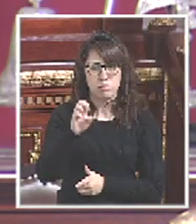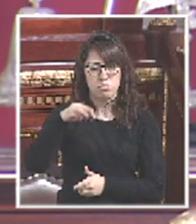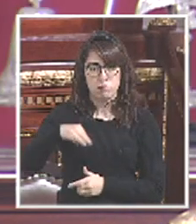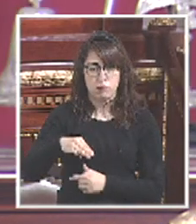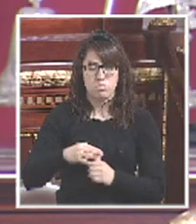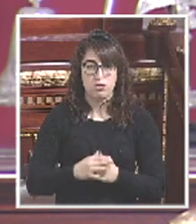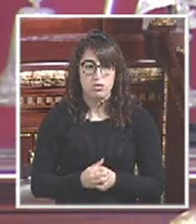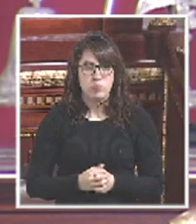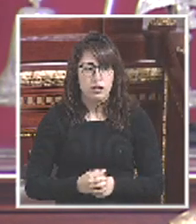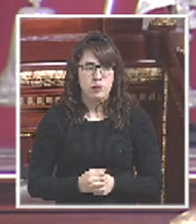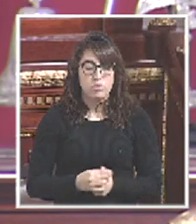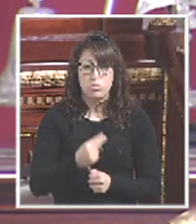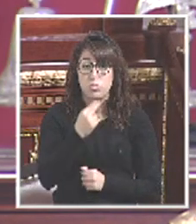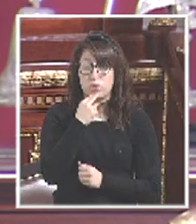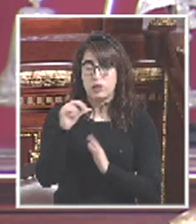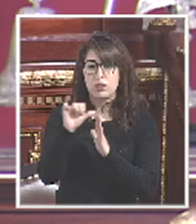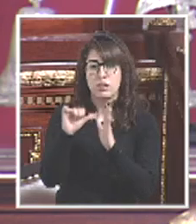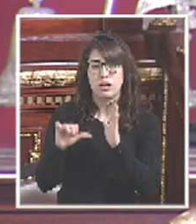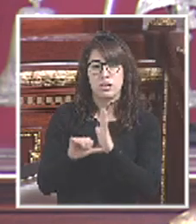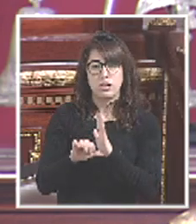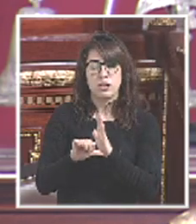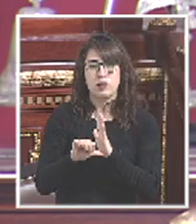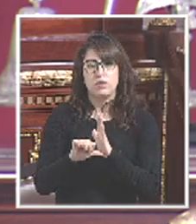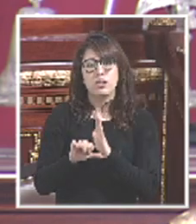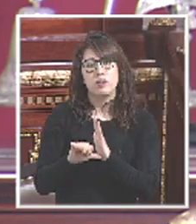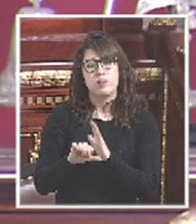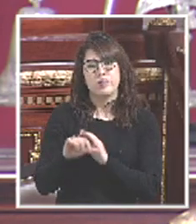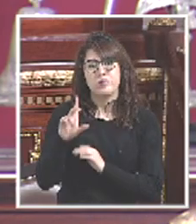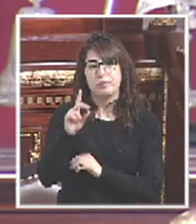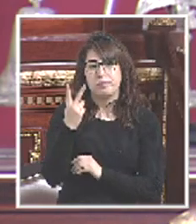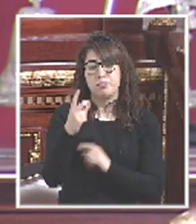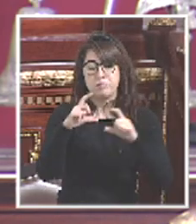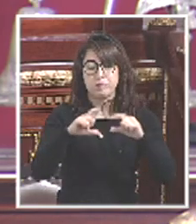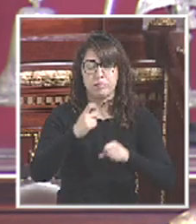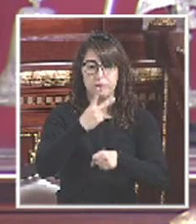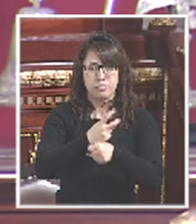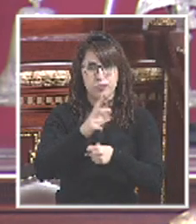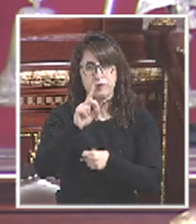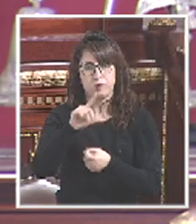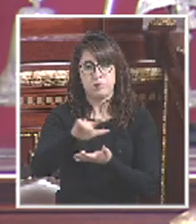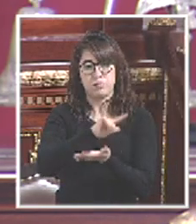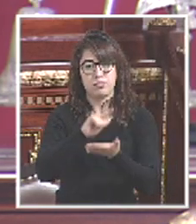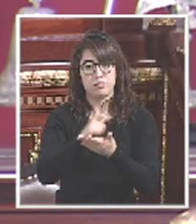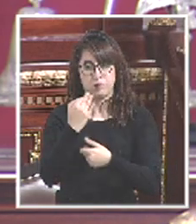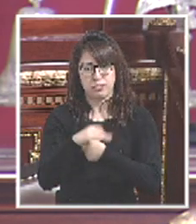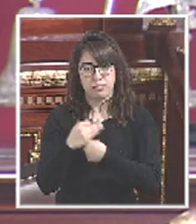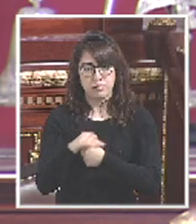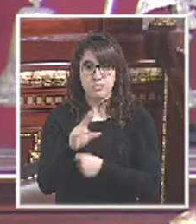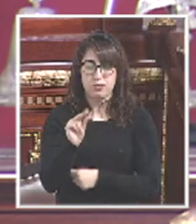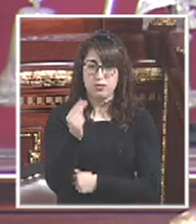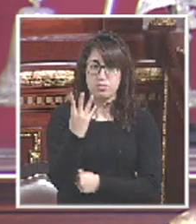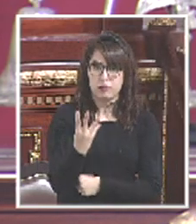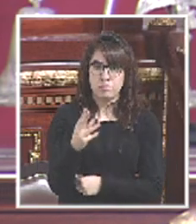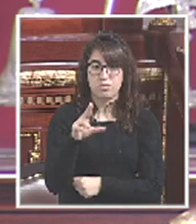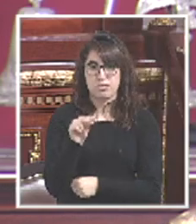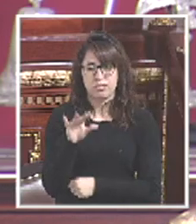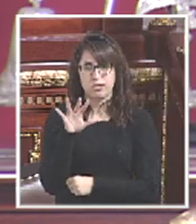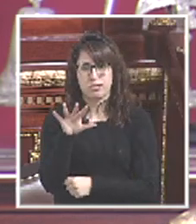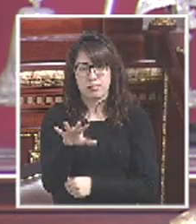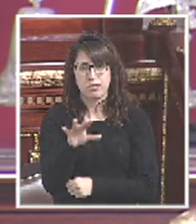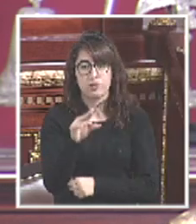México. Con fundamento en lo dispuesto por los artículos 32, fracciones segunda y 30 de la Ley Orgánica,